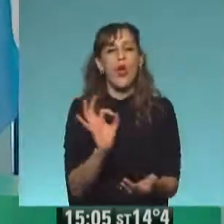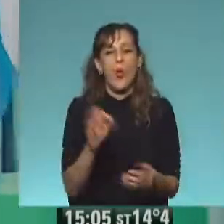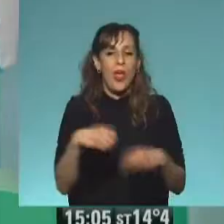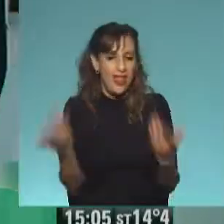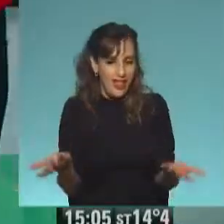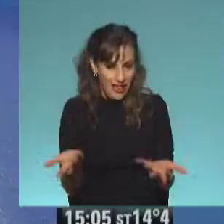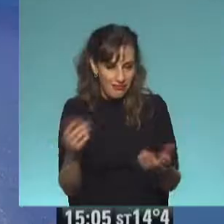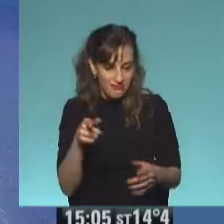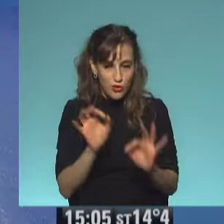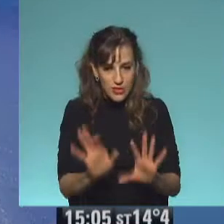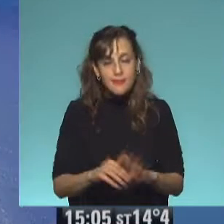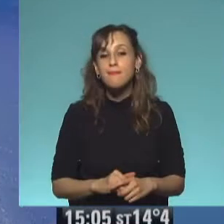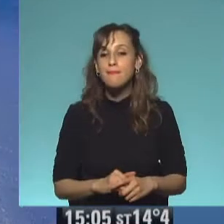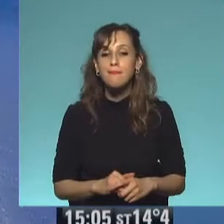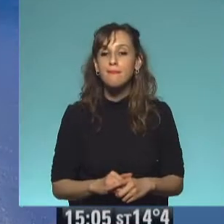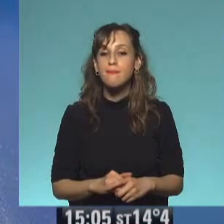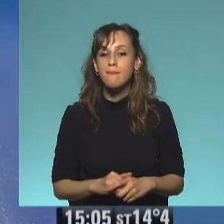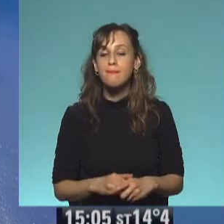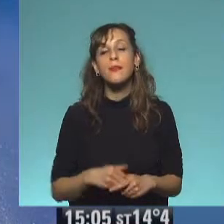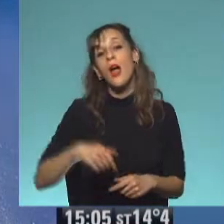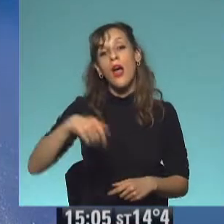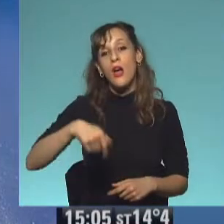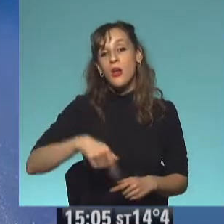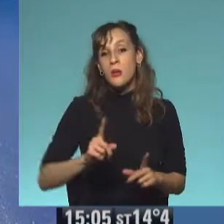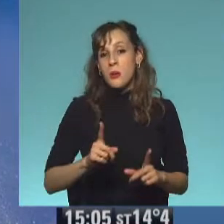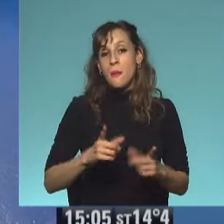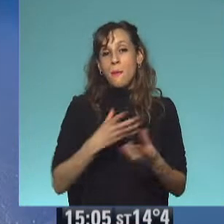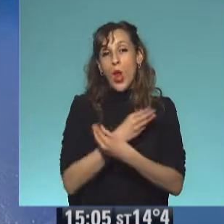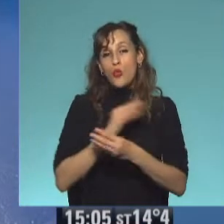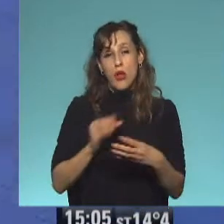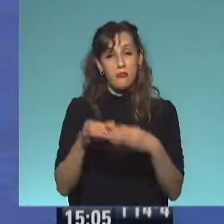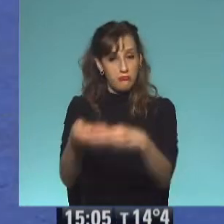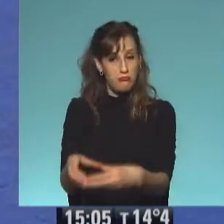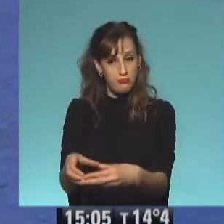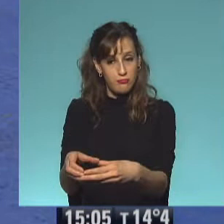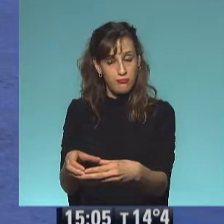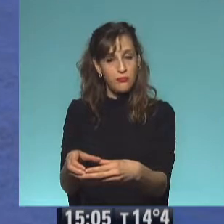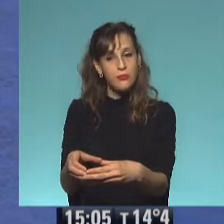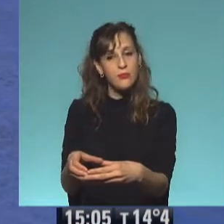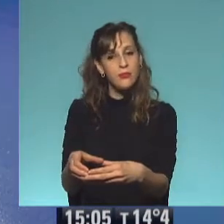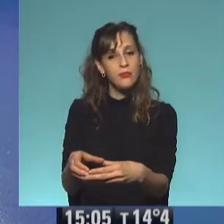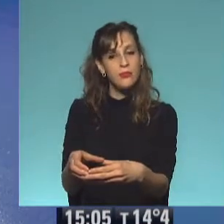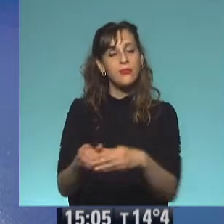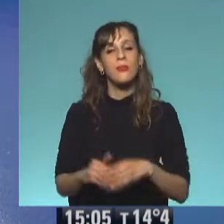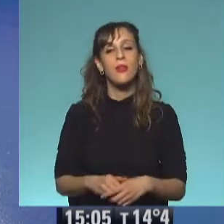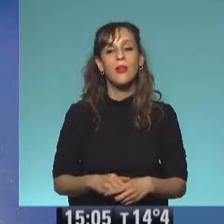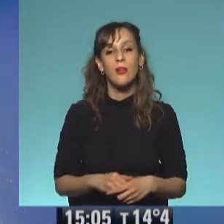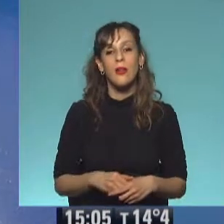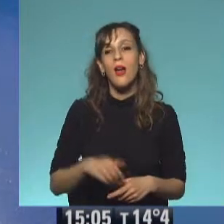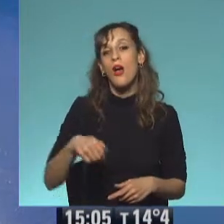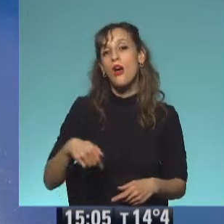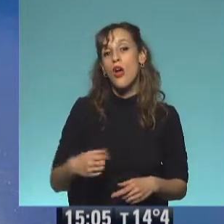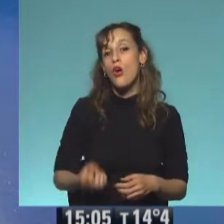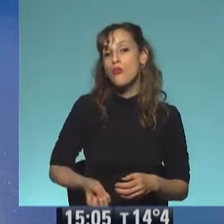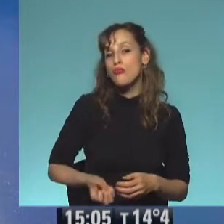100 voy a poner en peluche por ahí tengo que tirar el globo para arriba no tengo que ir a